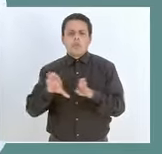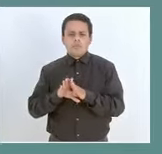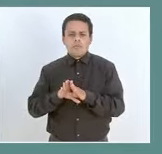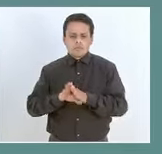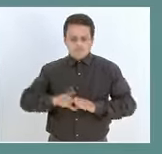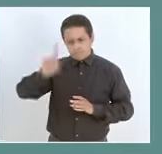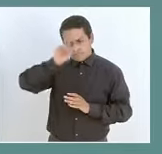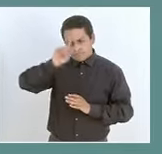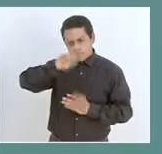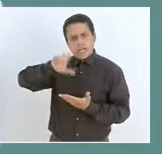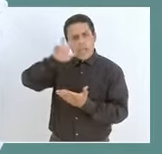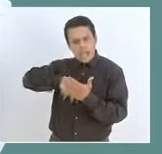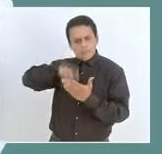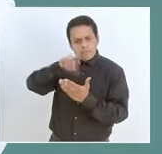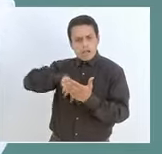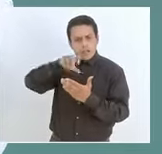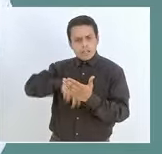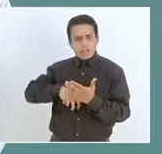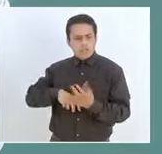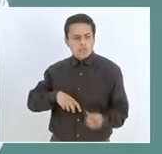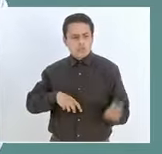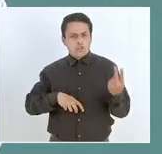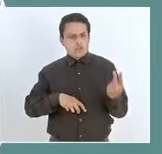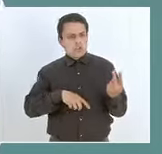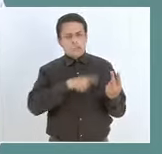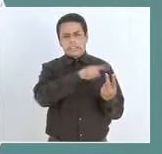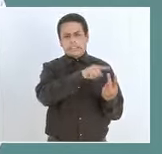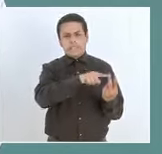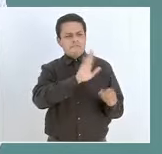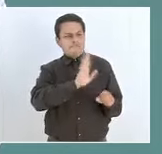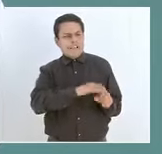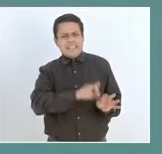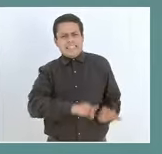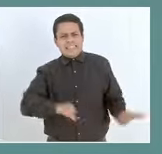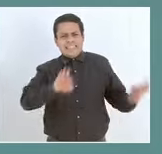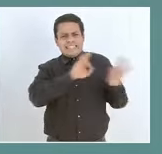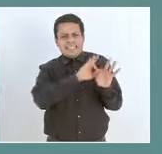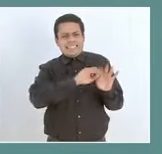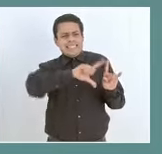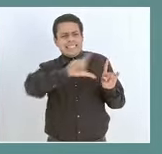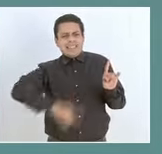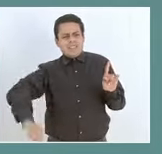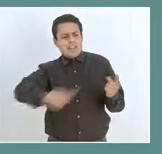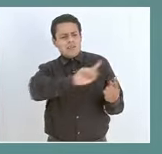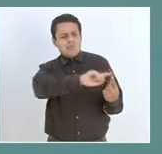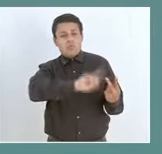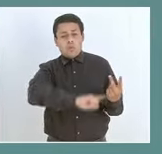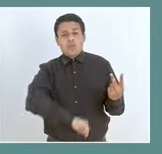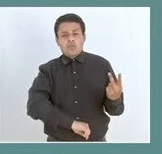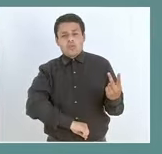tutelada por las dos instituciones más importantes del Estado Nacional,